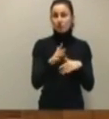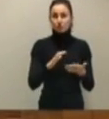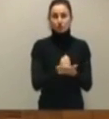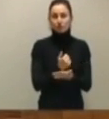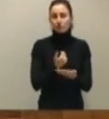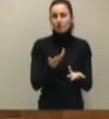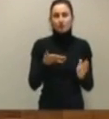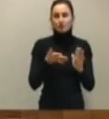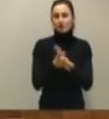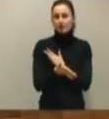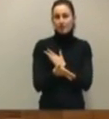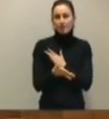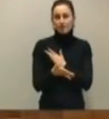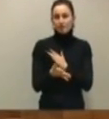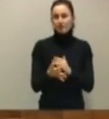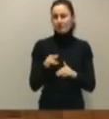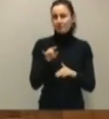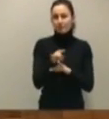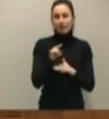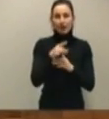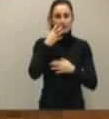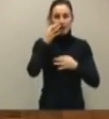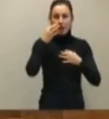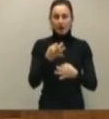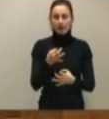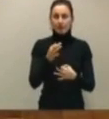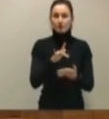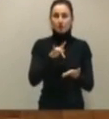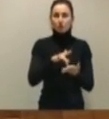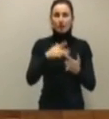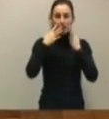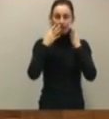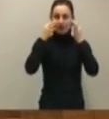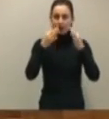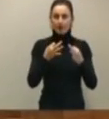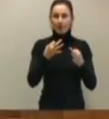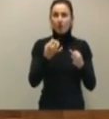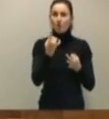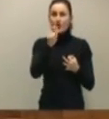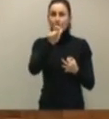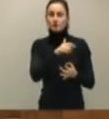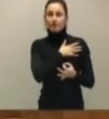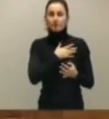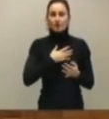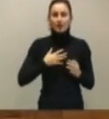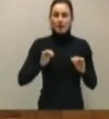simplemente falsear la realidad. Y cuando la realidad uno pretende